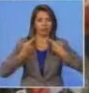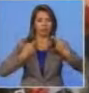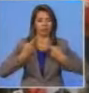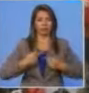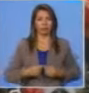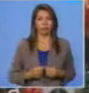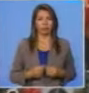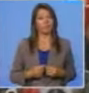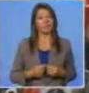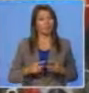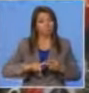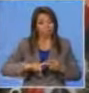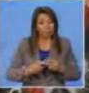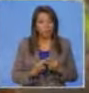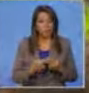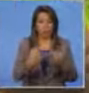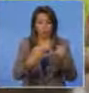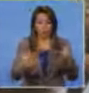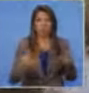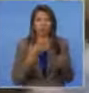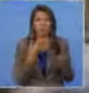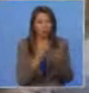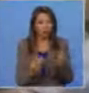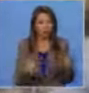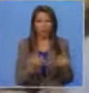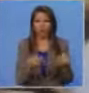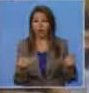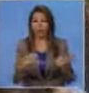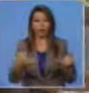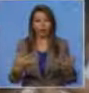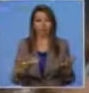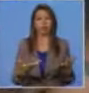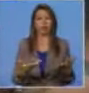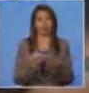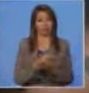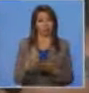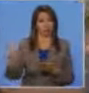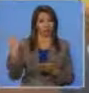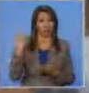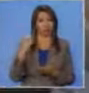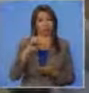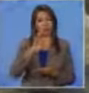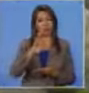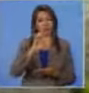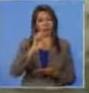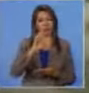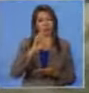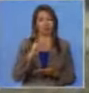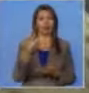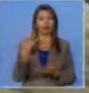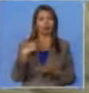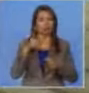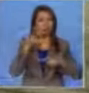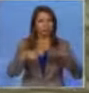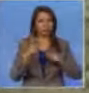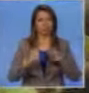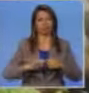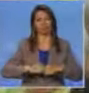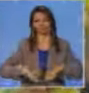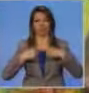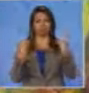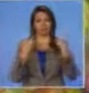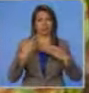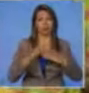dicen, de una solución pacífica en sectores como Abdón Calderón, que la semana pasada fue escenario de violencia cuando maquinaria de la prefectura del